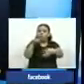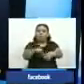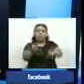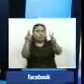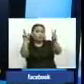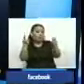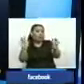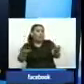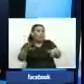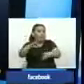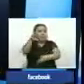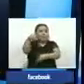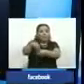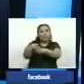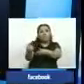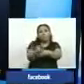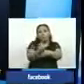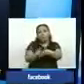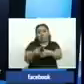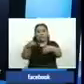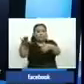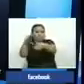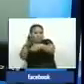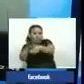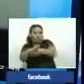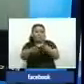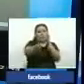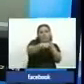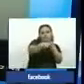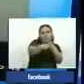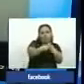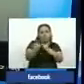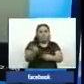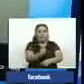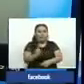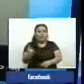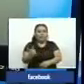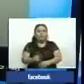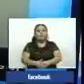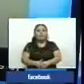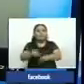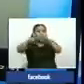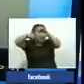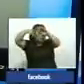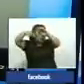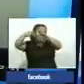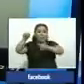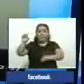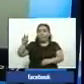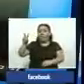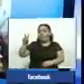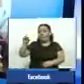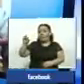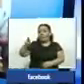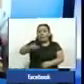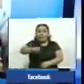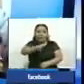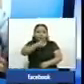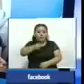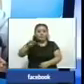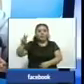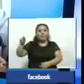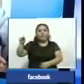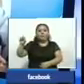que involucra a exfuncionarios del FMLN y del partido ARENA. Con imágenes de Everábalos, Nelson Quinteros,